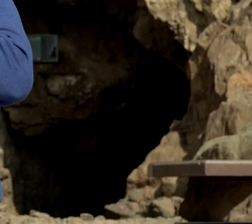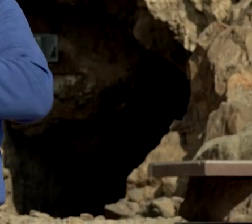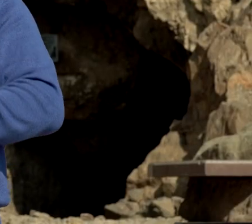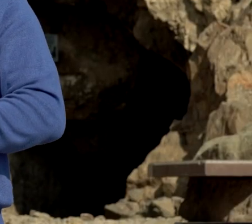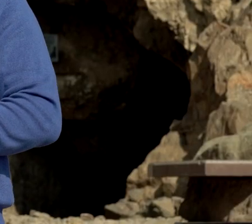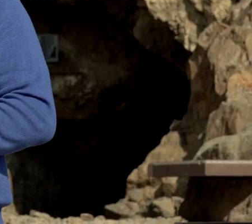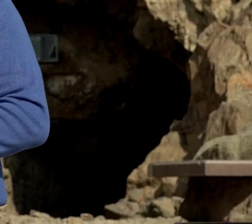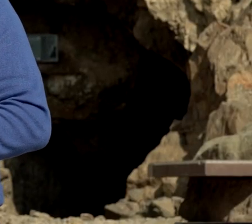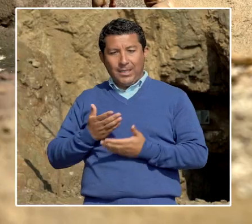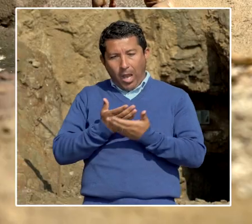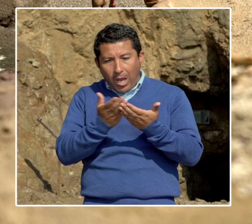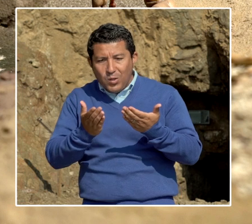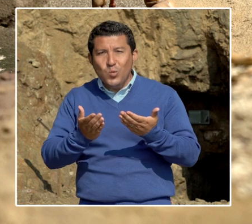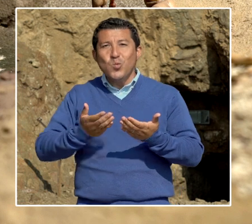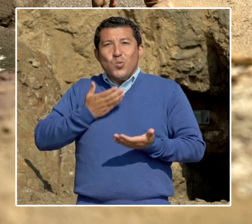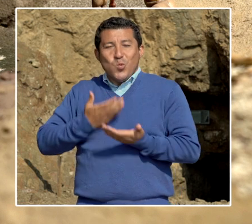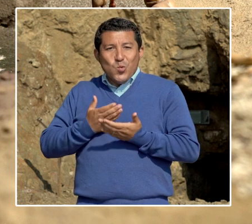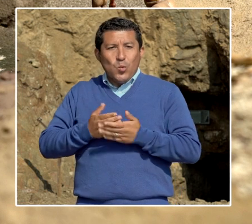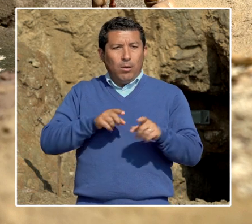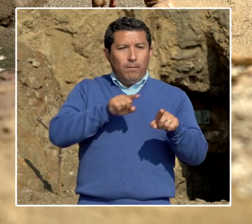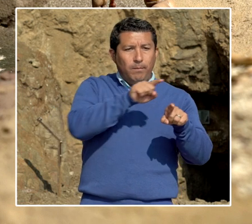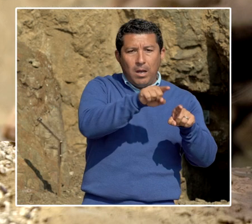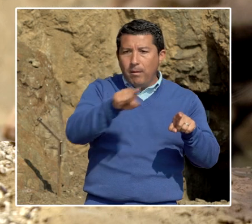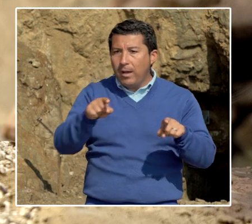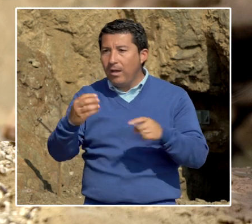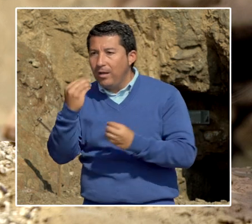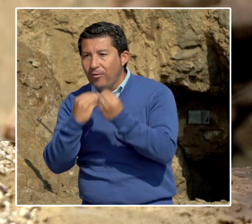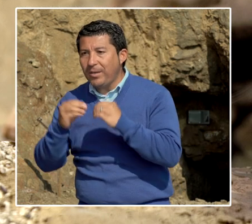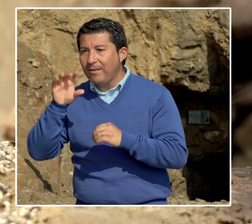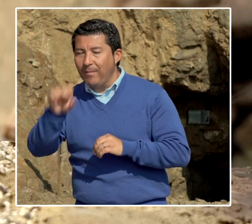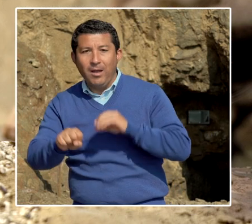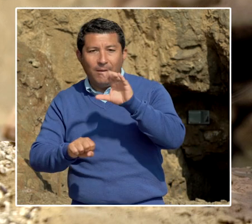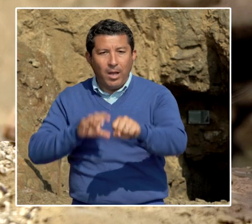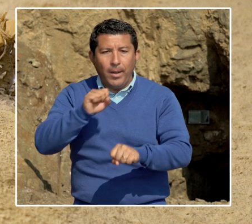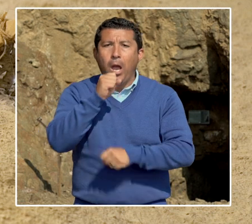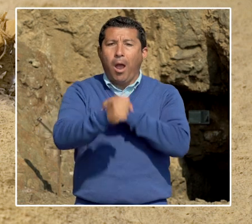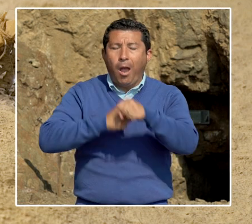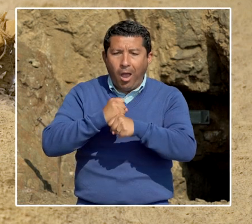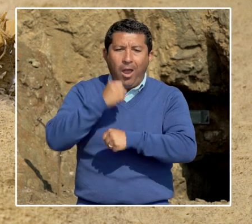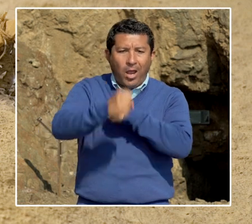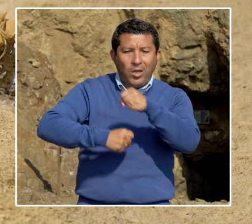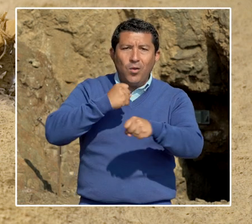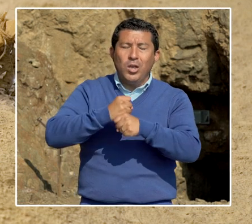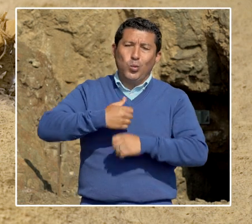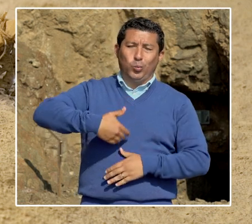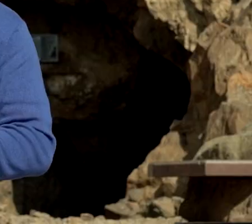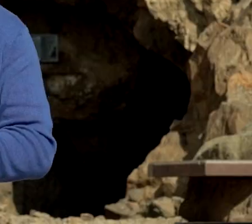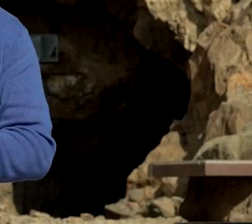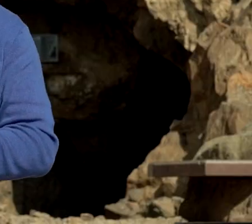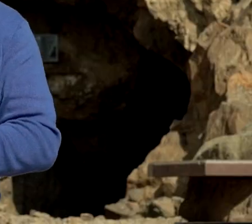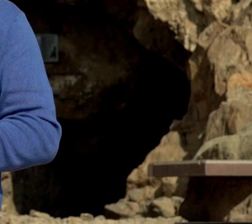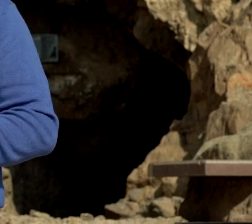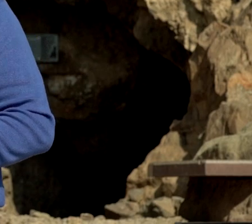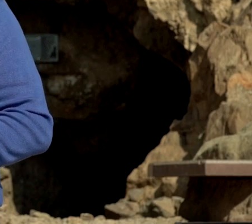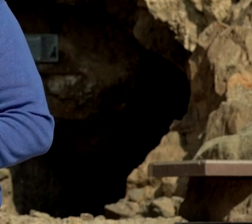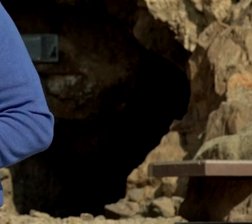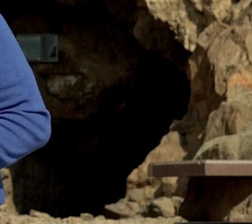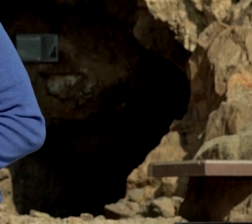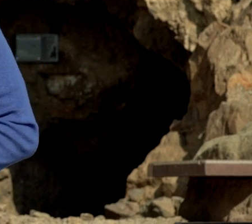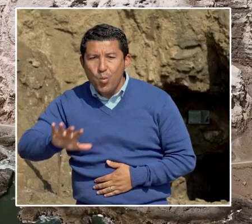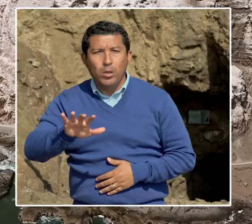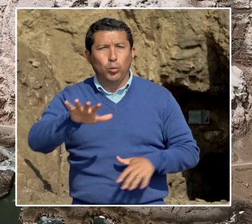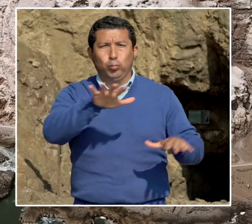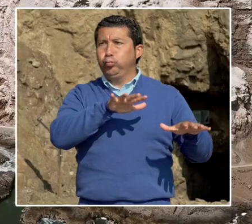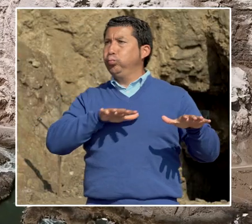arcaicas también aprovecharon la riqueza del lugar durante miles de años sus modos de vida